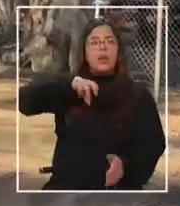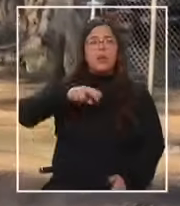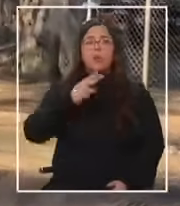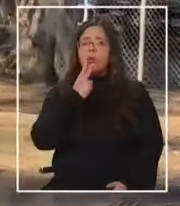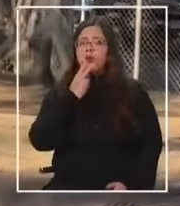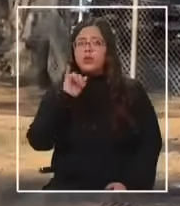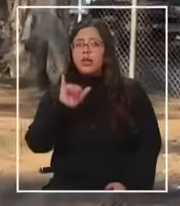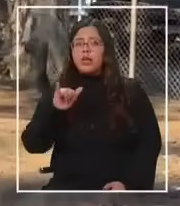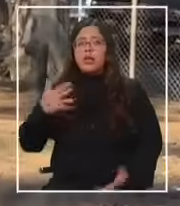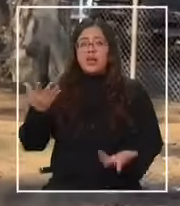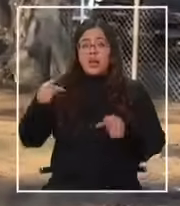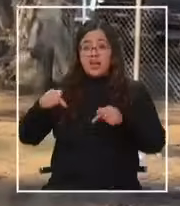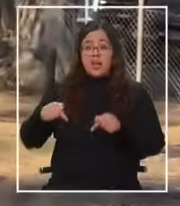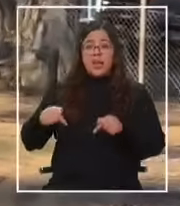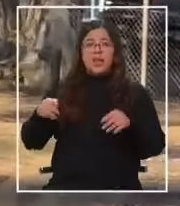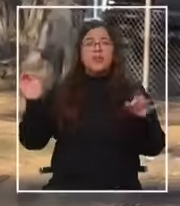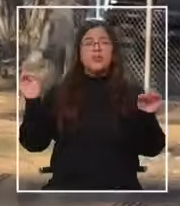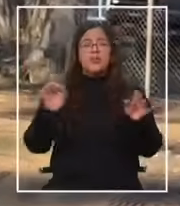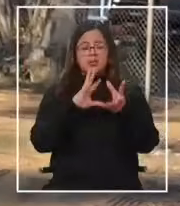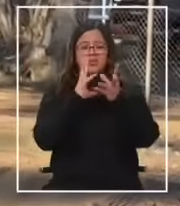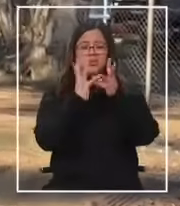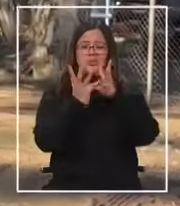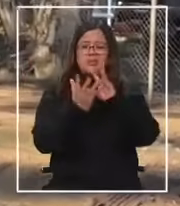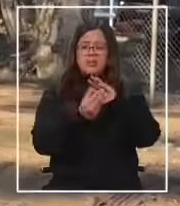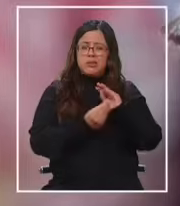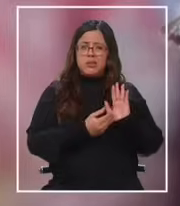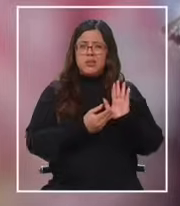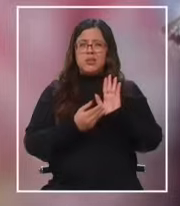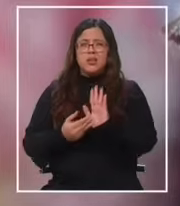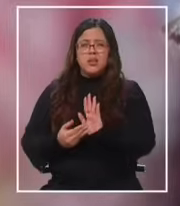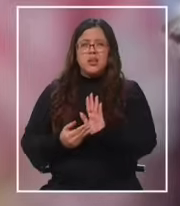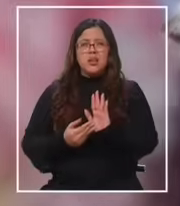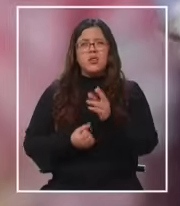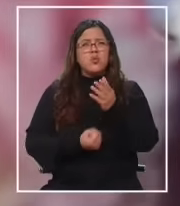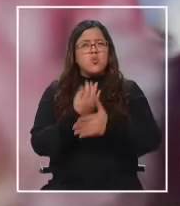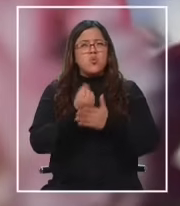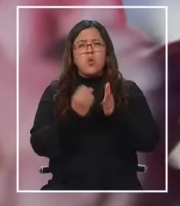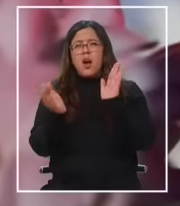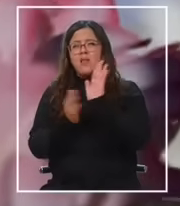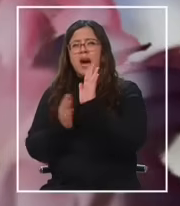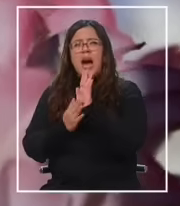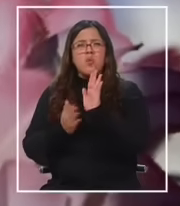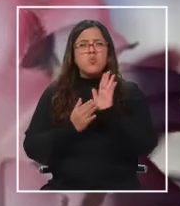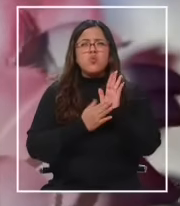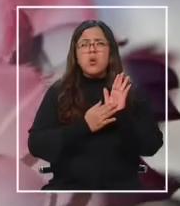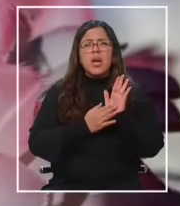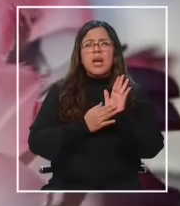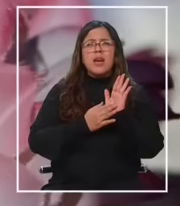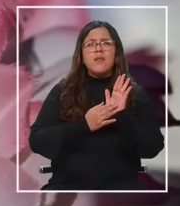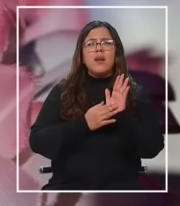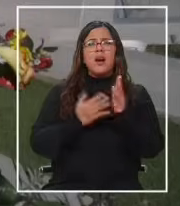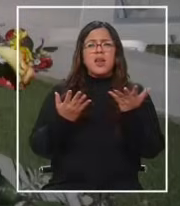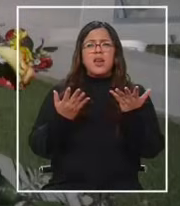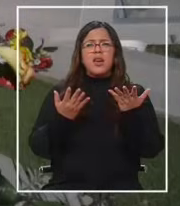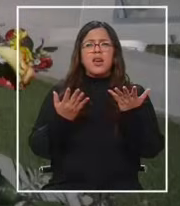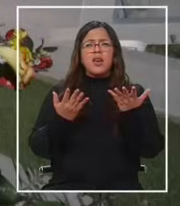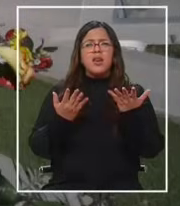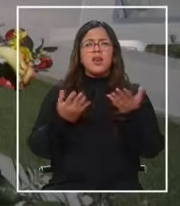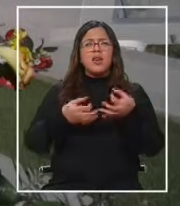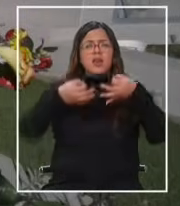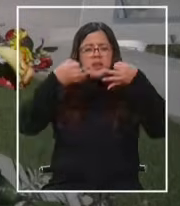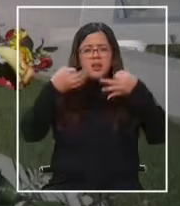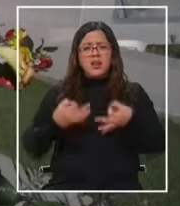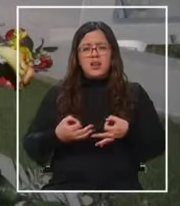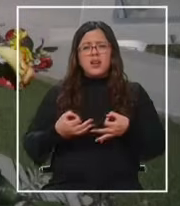tiempo no ha hecho más que recrudecer a la luz de más y nuevos antecedentes que lo único que hacen es confirmar